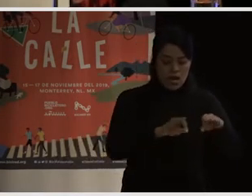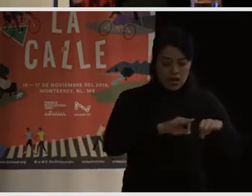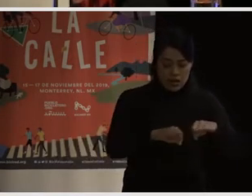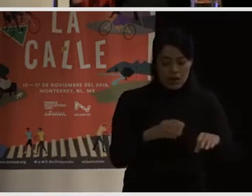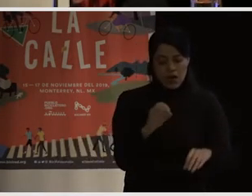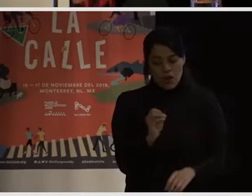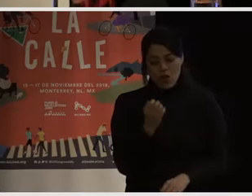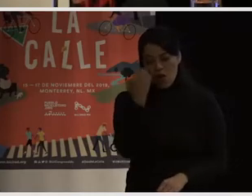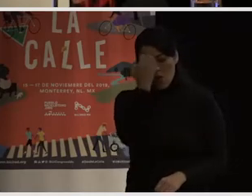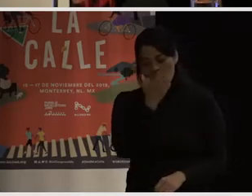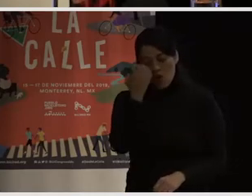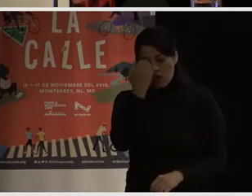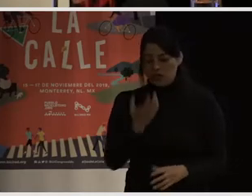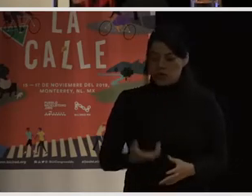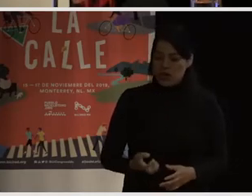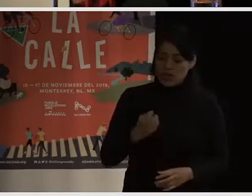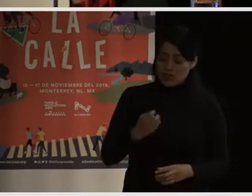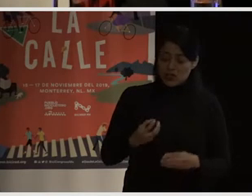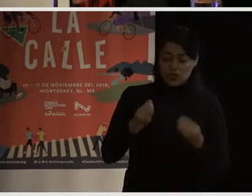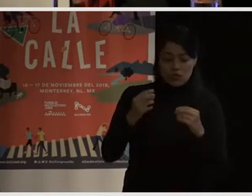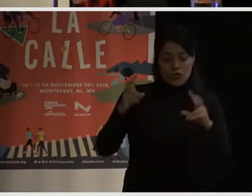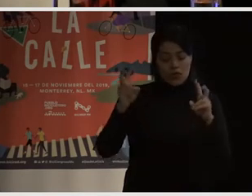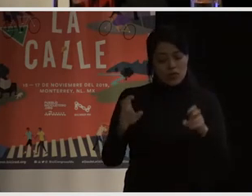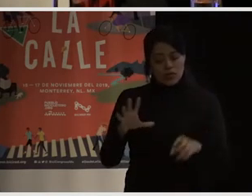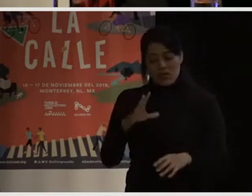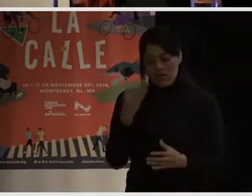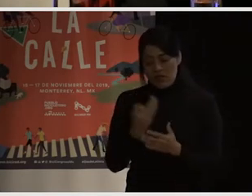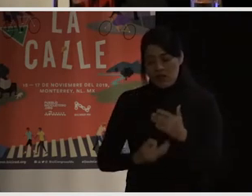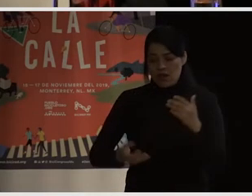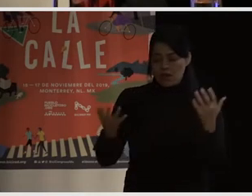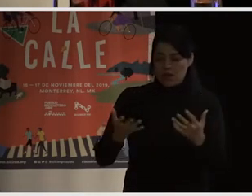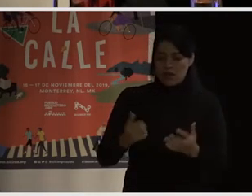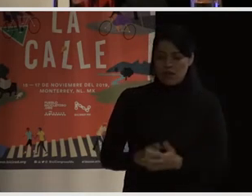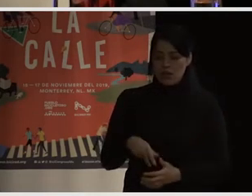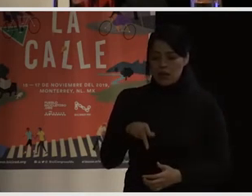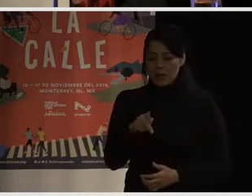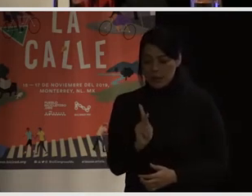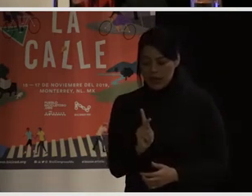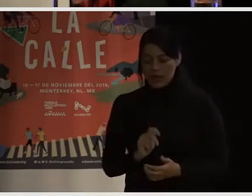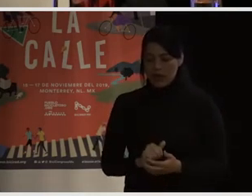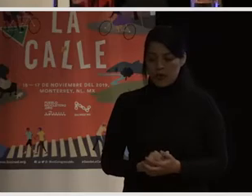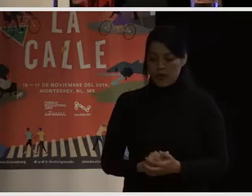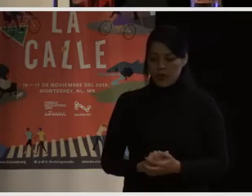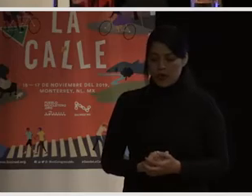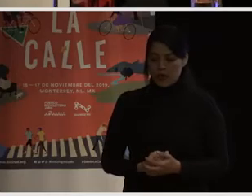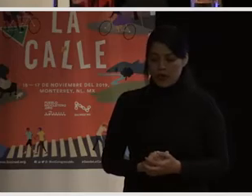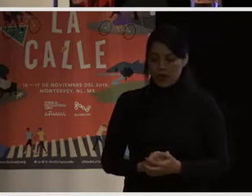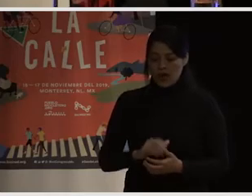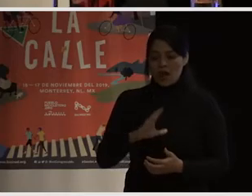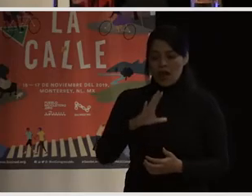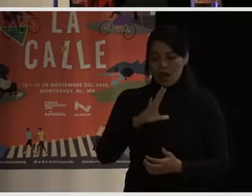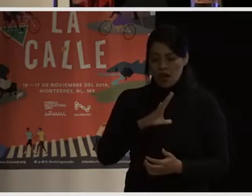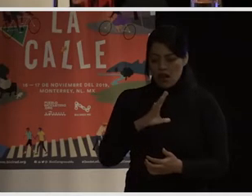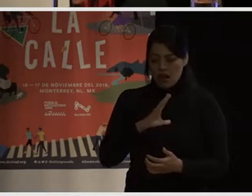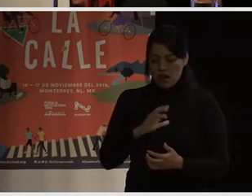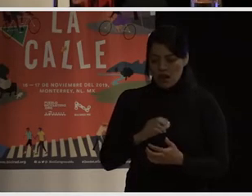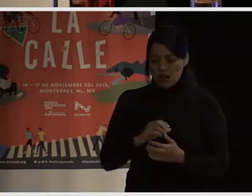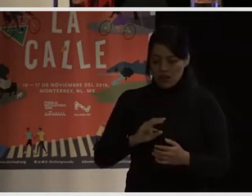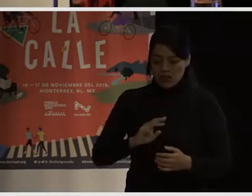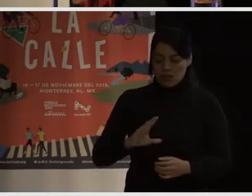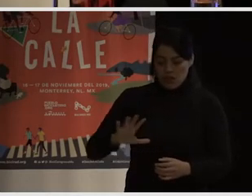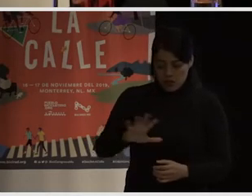pues son muchas las cosas que todavía se tienen que hacer pero sin embargo hay por lo menos a nivel